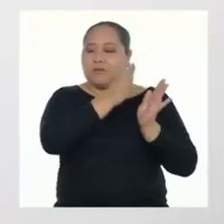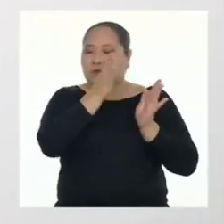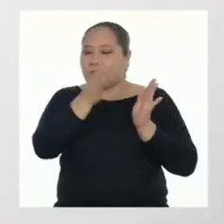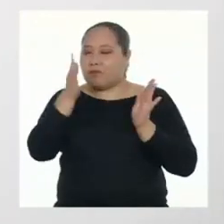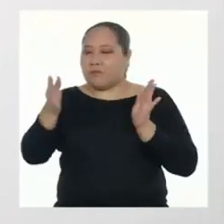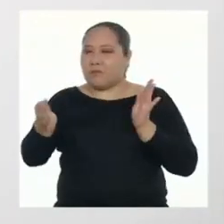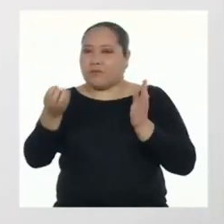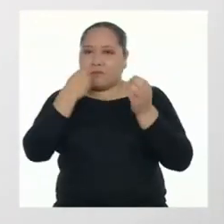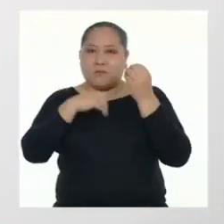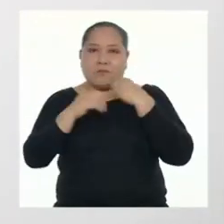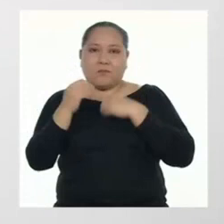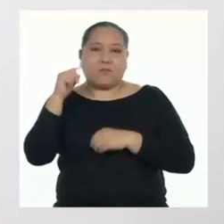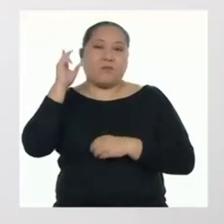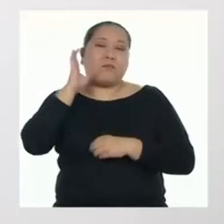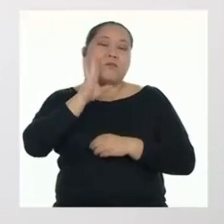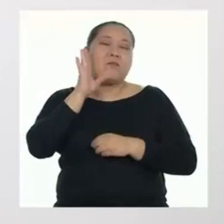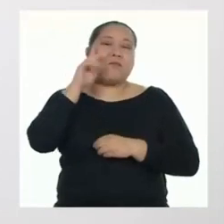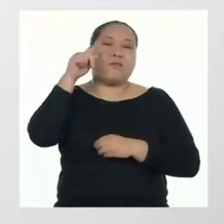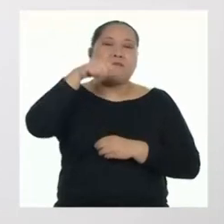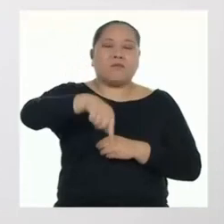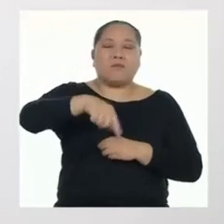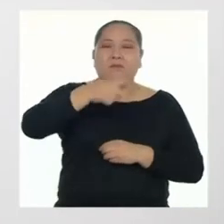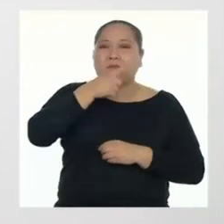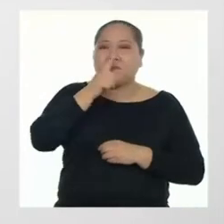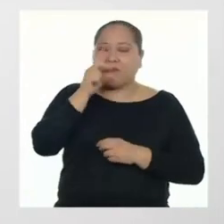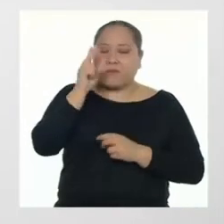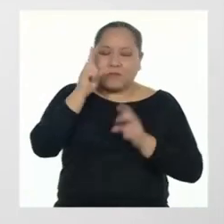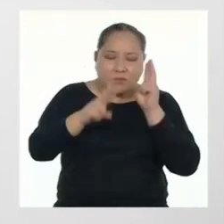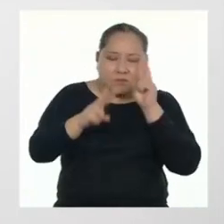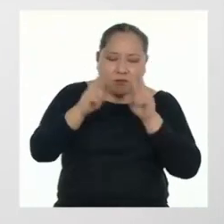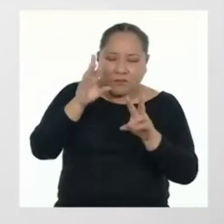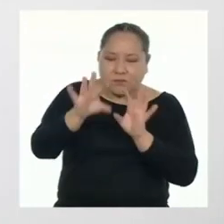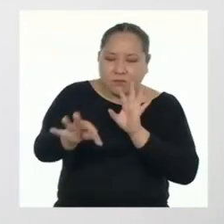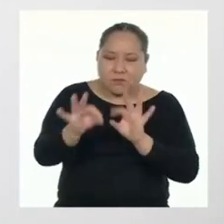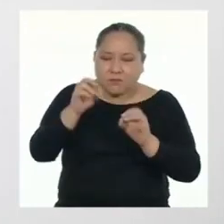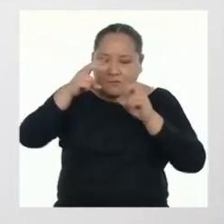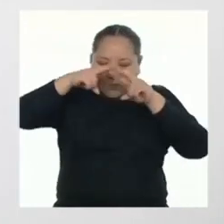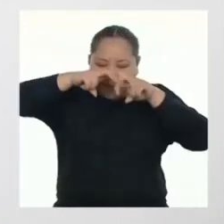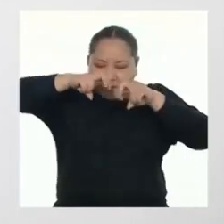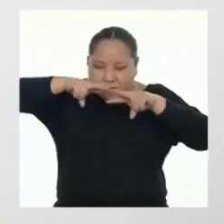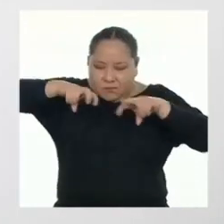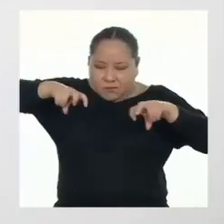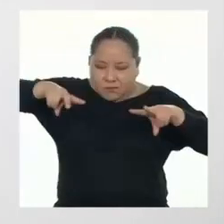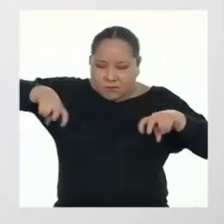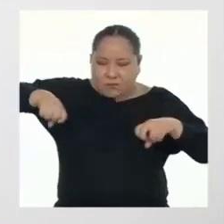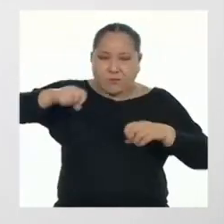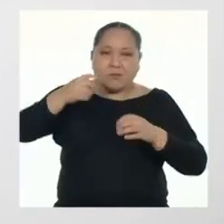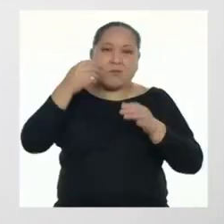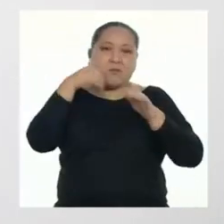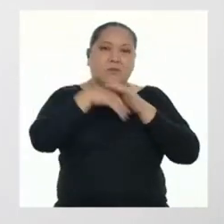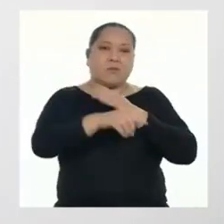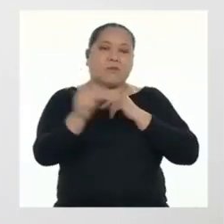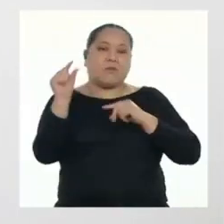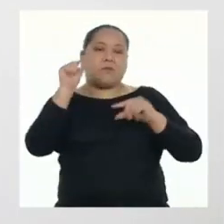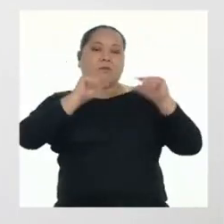la contaminación del agua se determina y detecta por medio del análisis realizados en los